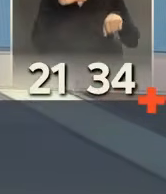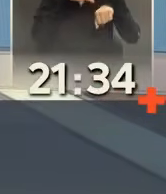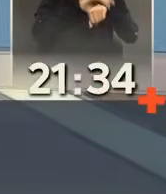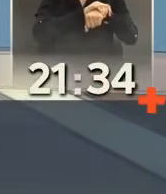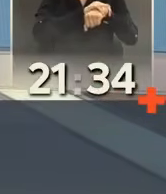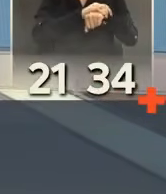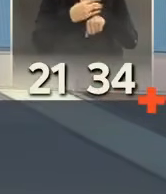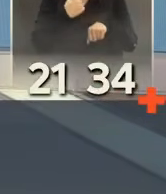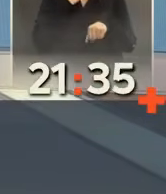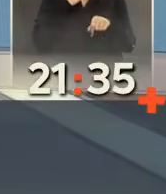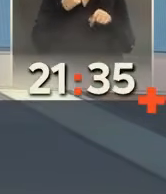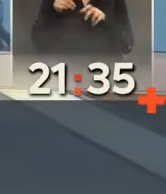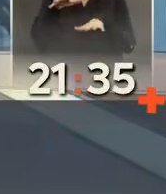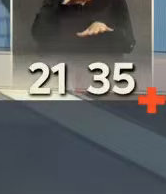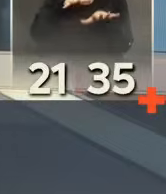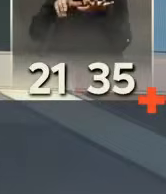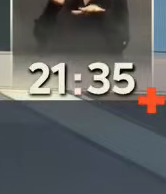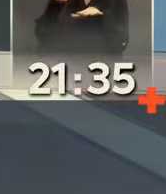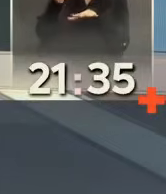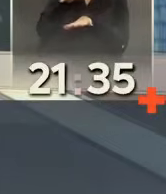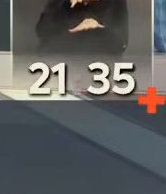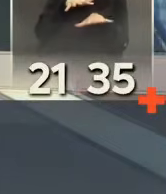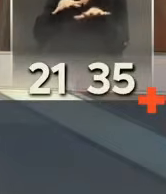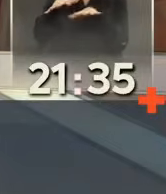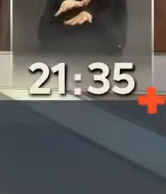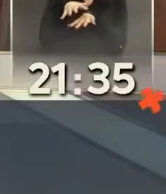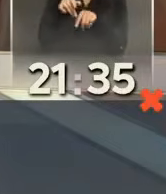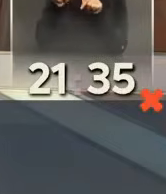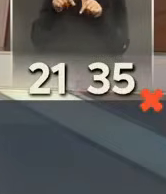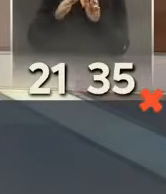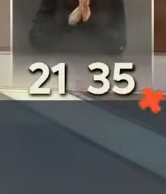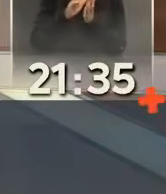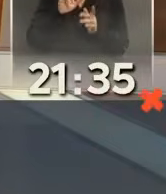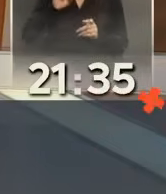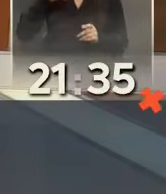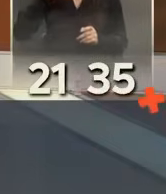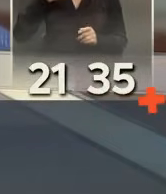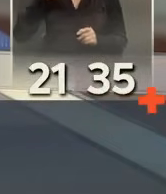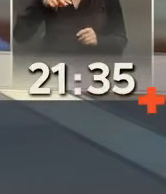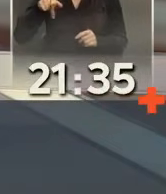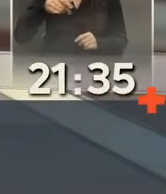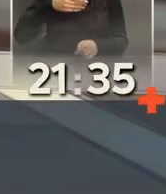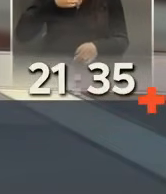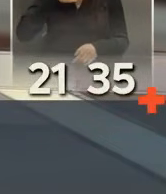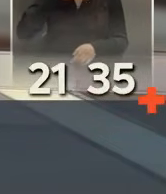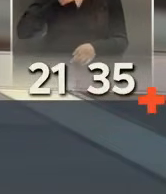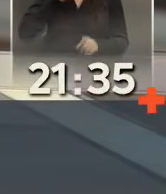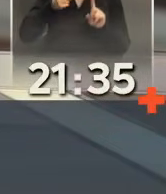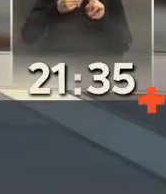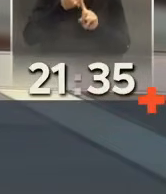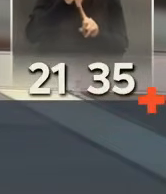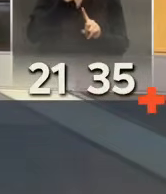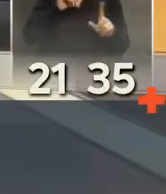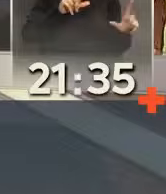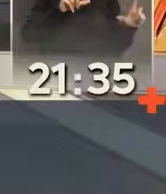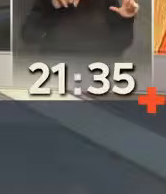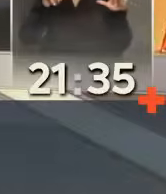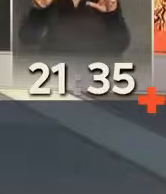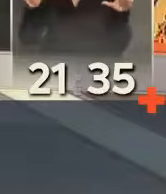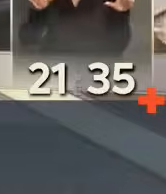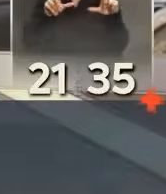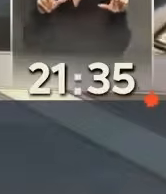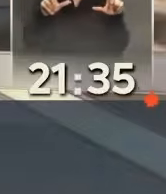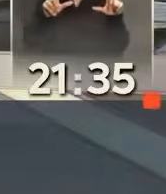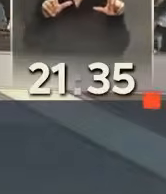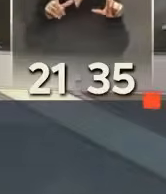Hoy el fiscal del caso, San Ramón, habló por primera vez en televisión y adelantó que no descarta presentar cargos contra nuevos